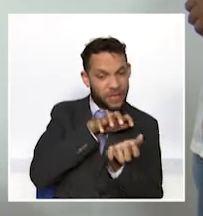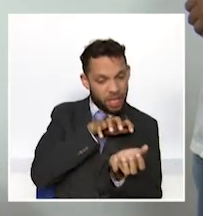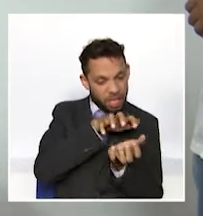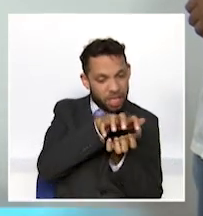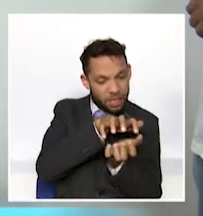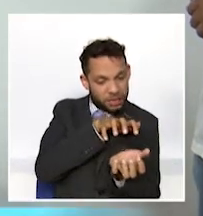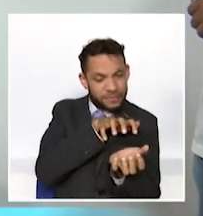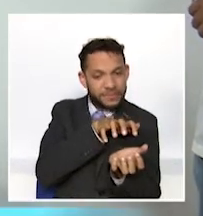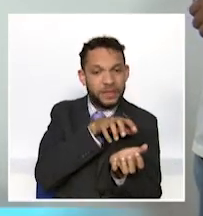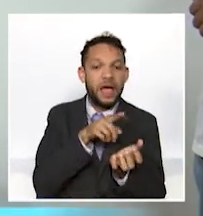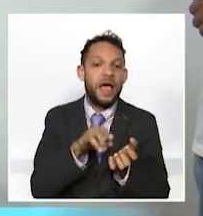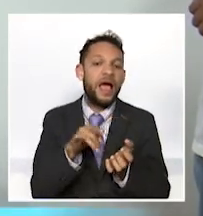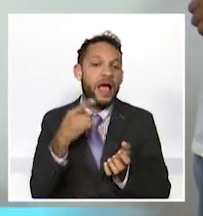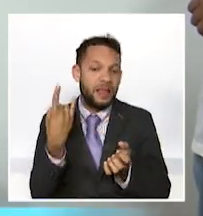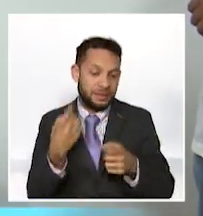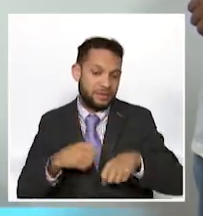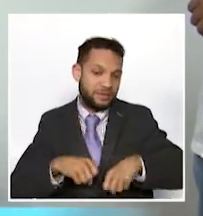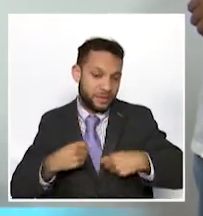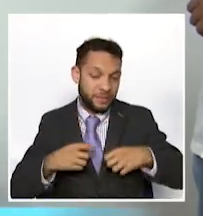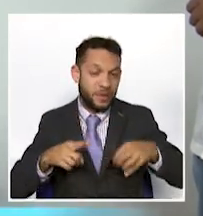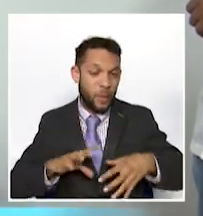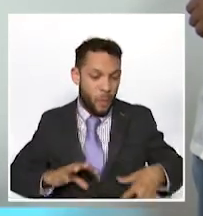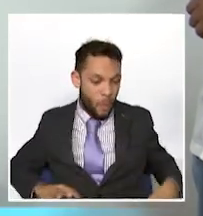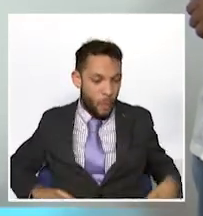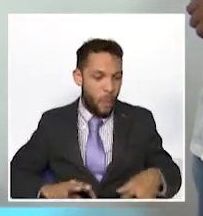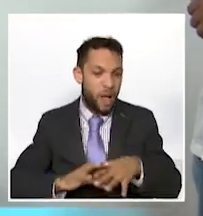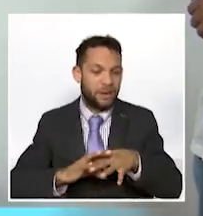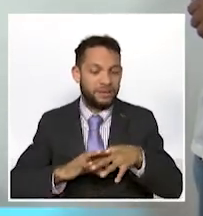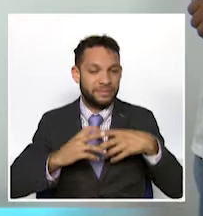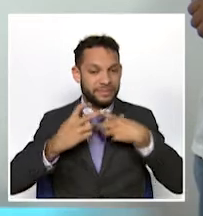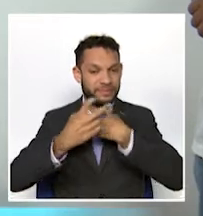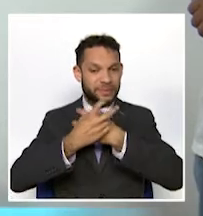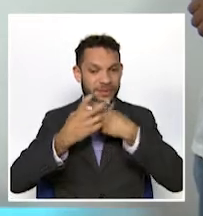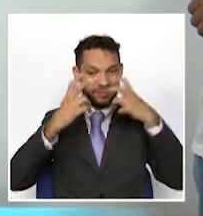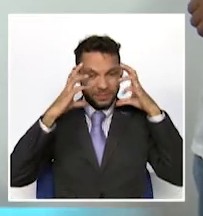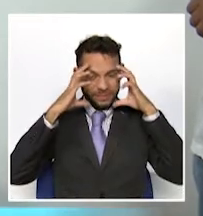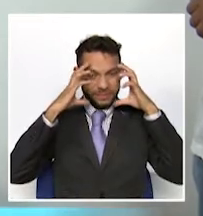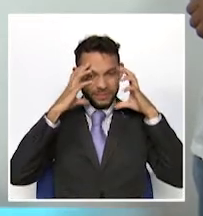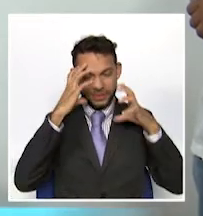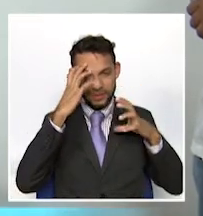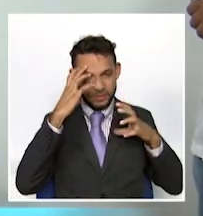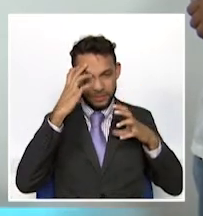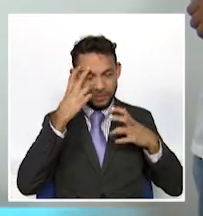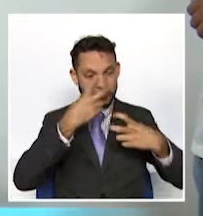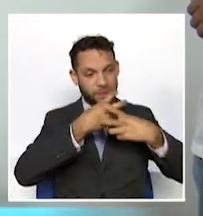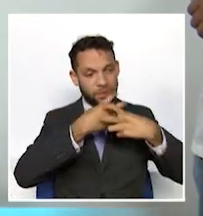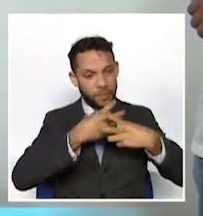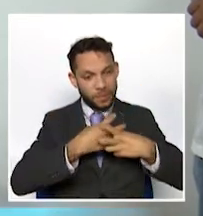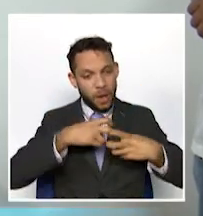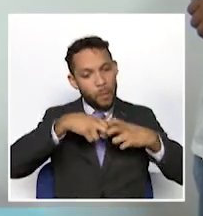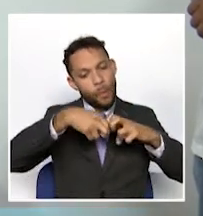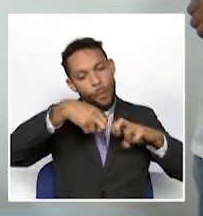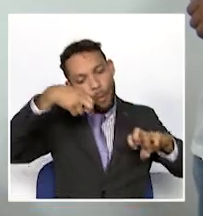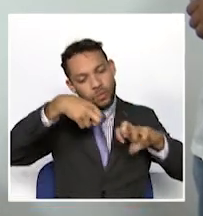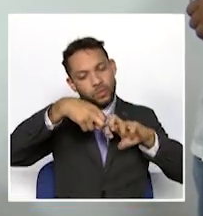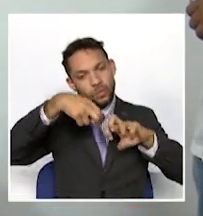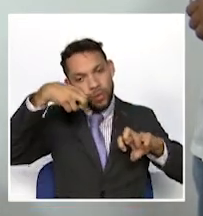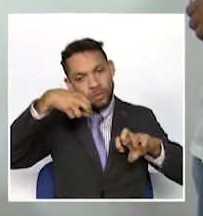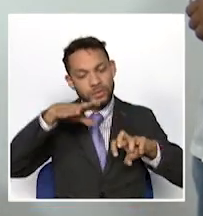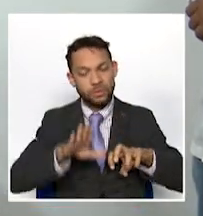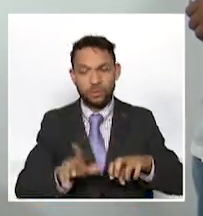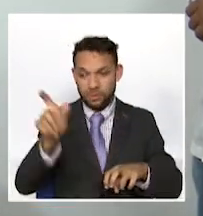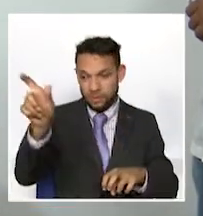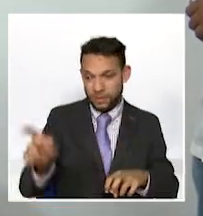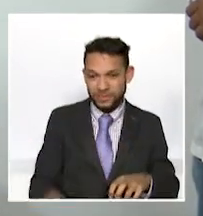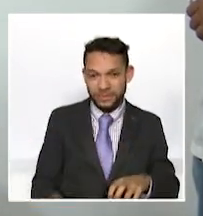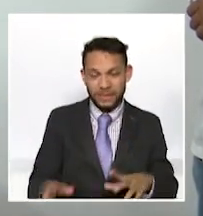la mandíbula está sujeta en el cráneo por ligamentos, por músculos y está en una postura